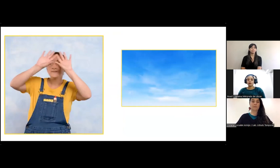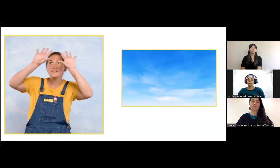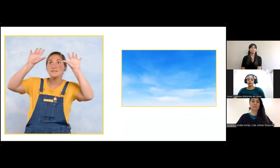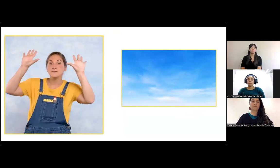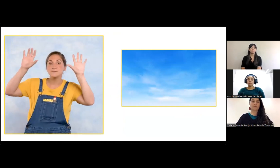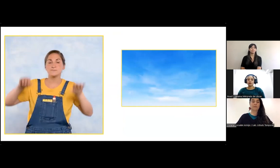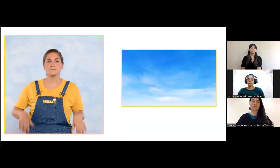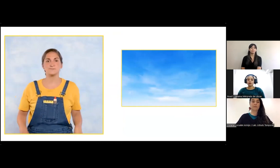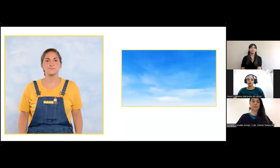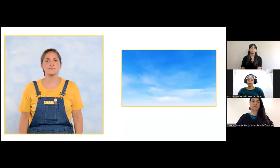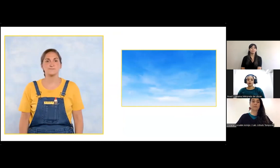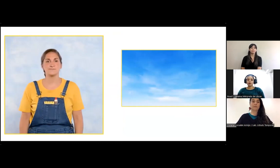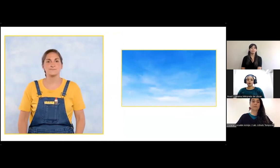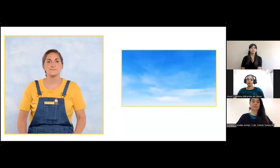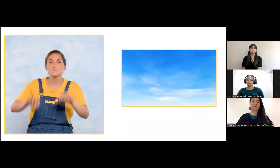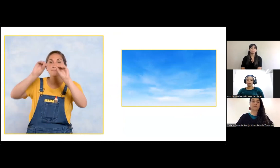Cielo.